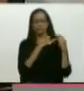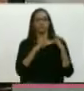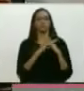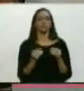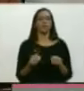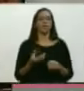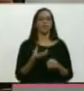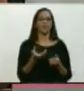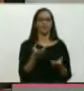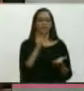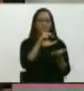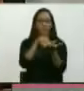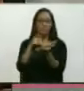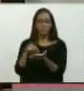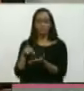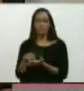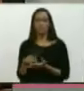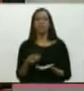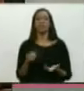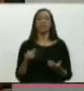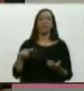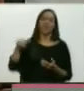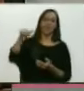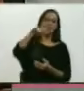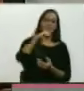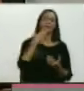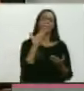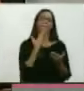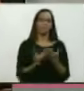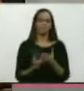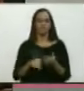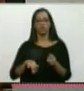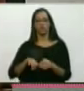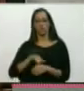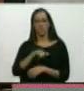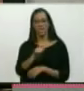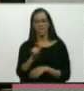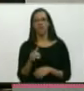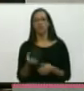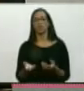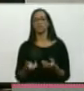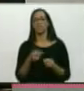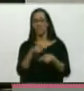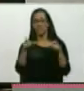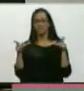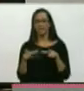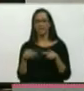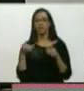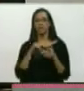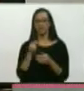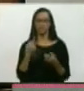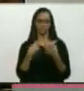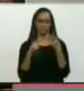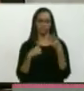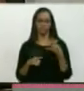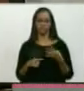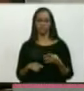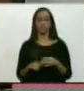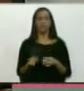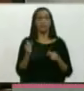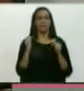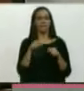alcabalas que tienen que pasar con Viasa para poder que le den el permiso de vuelo, de sobrevolar espacio aéreo, etcétera, etcétera. Y